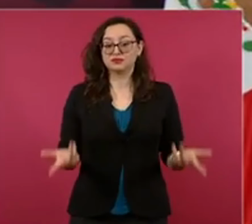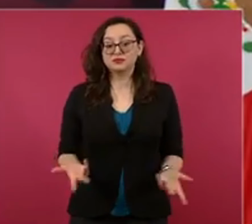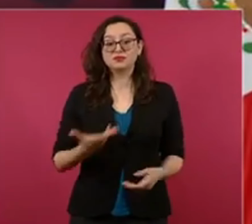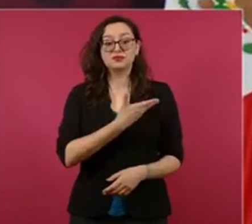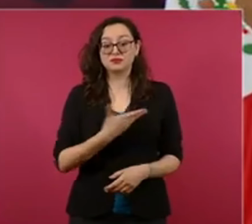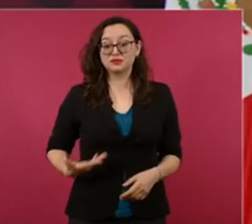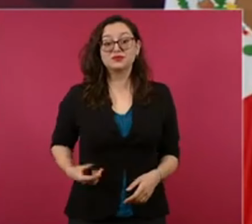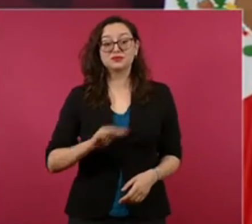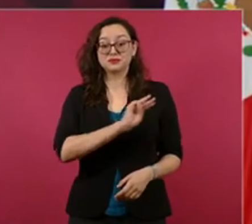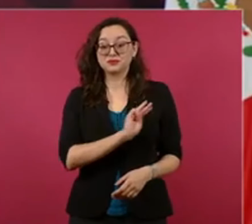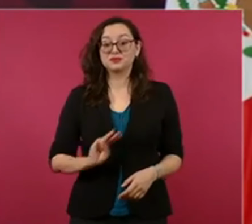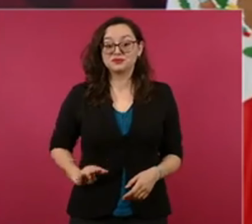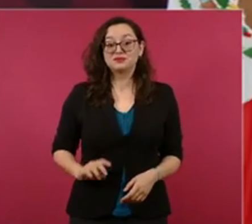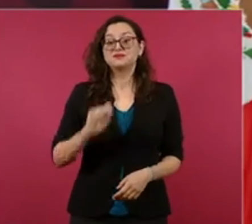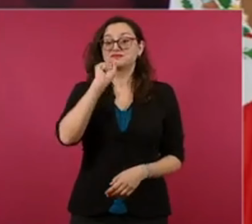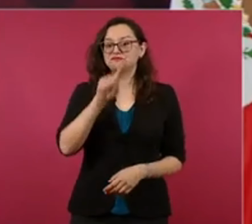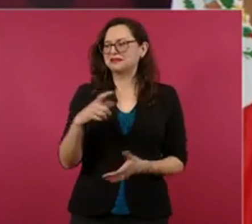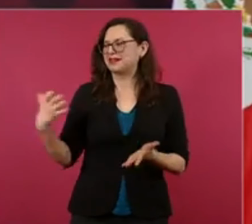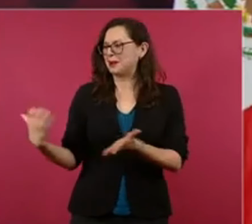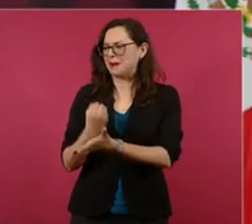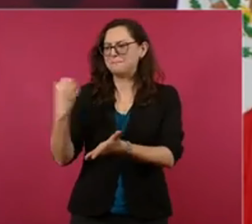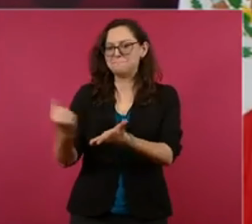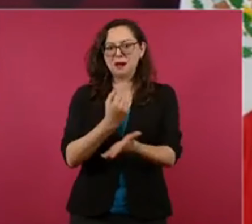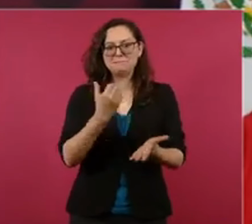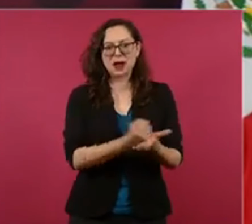presidencias municipales.